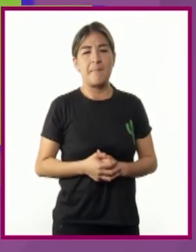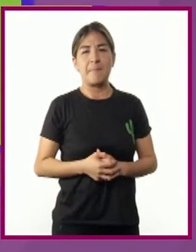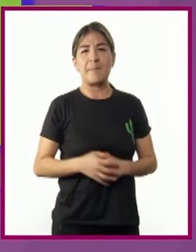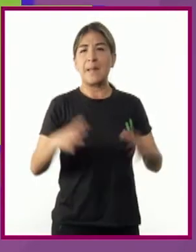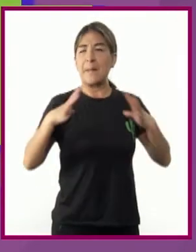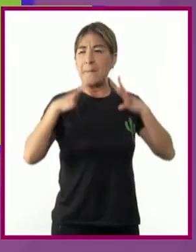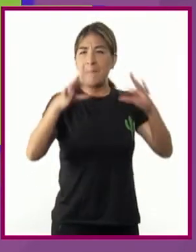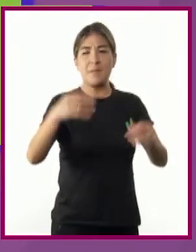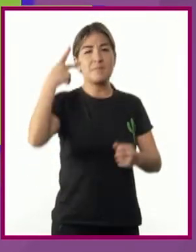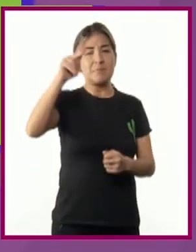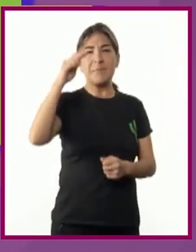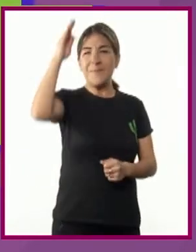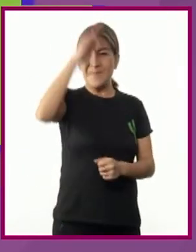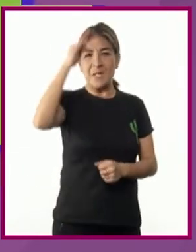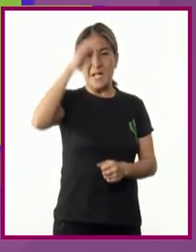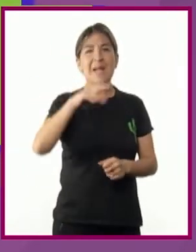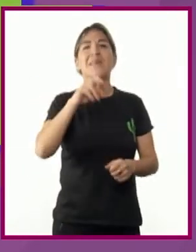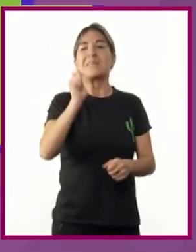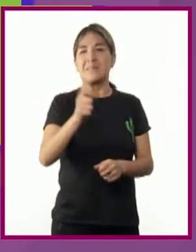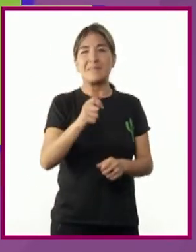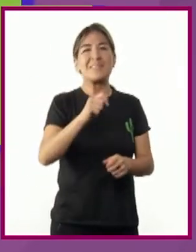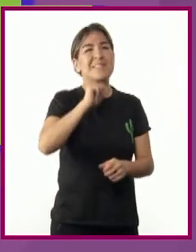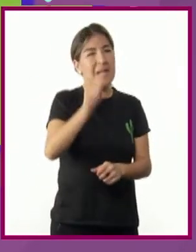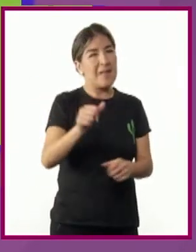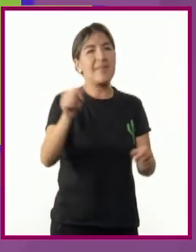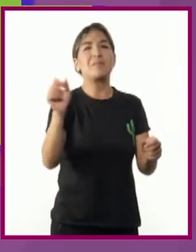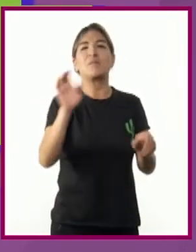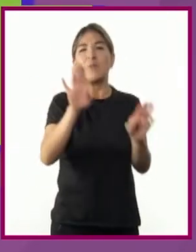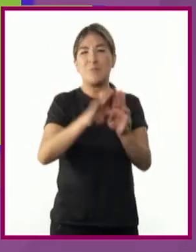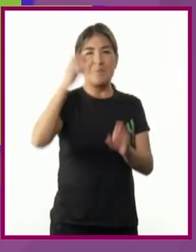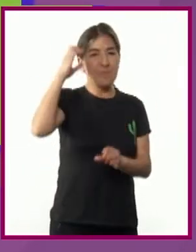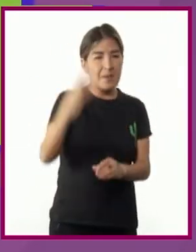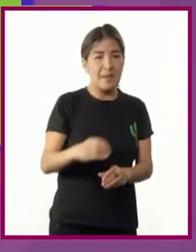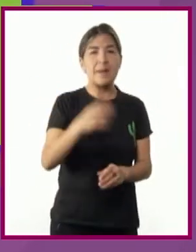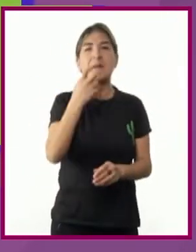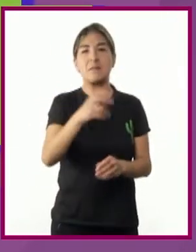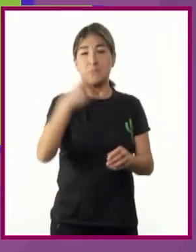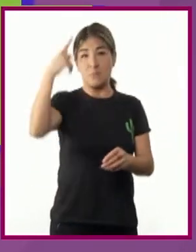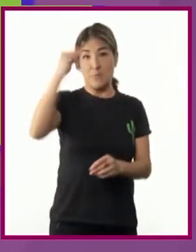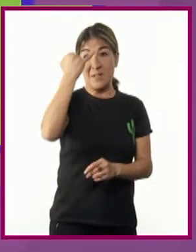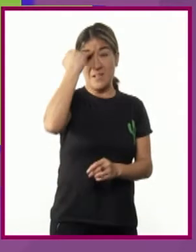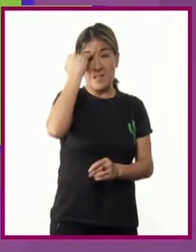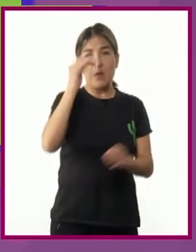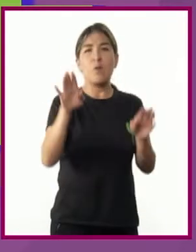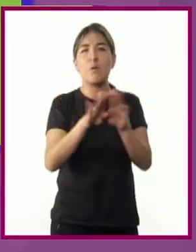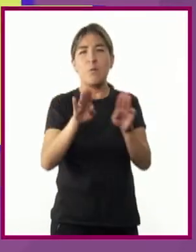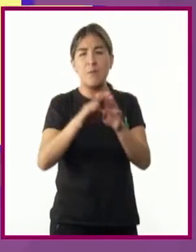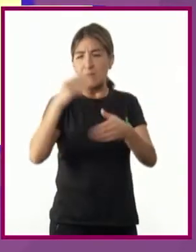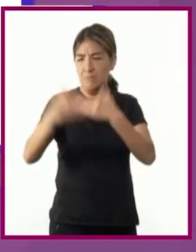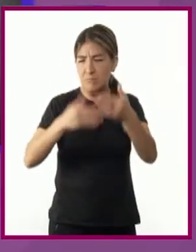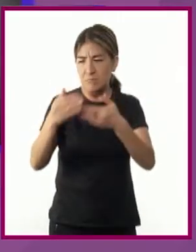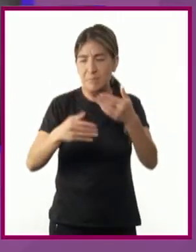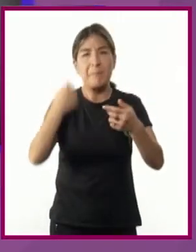de la filosofía de la no violencia es Mahatma Gandhi, al ser capaz de dirigir a la India hacia su independencia.